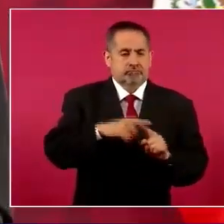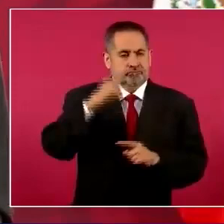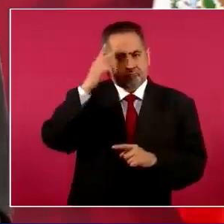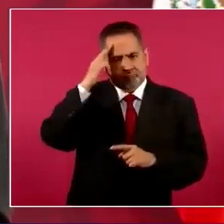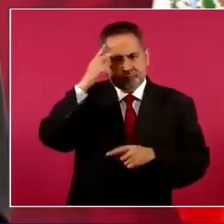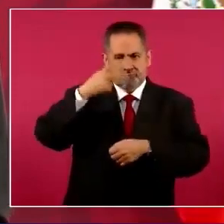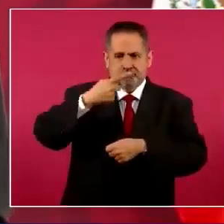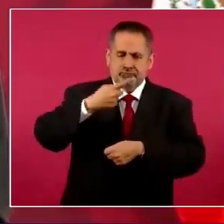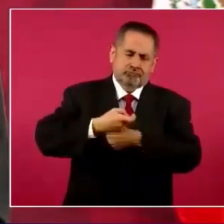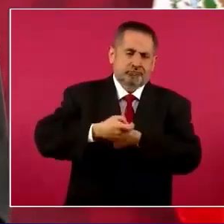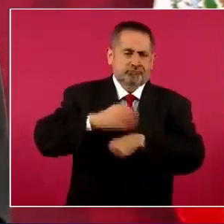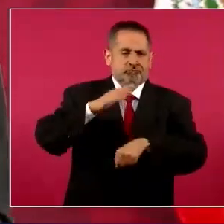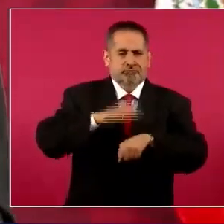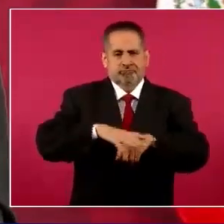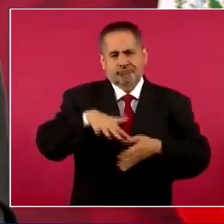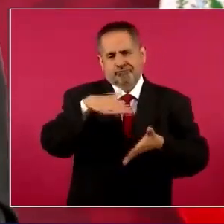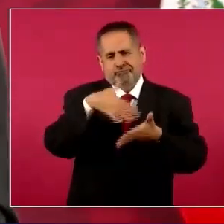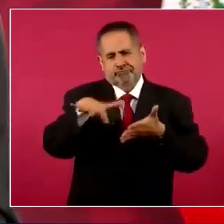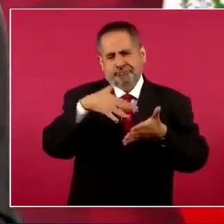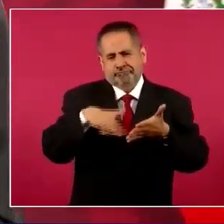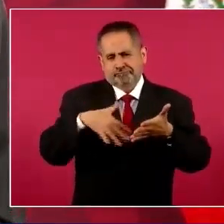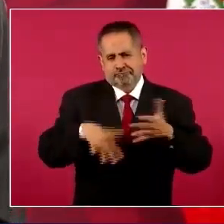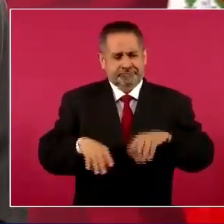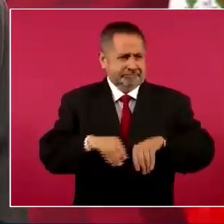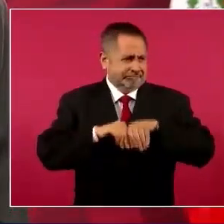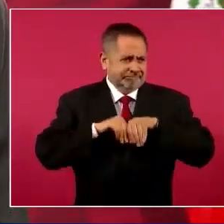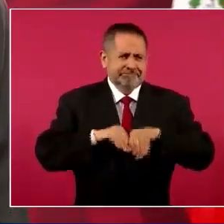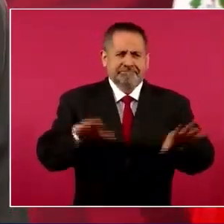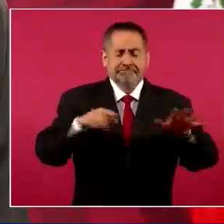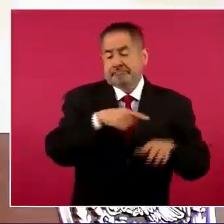porfirista más leído,